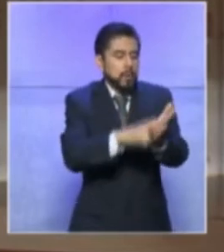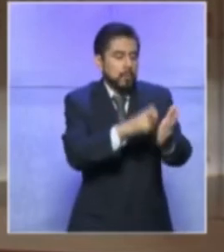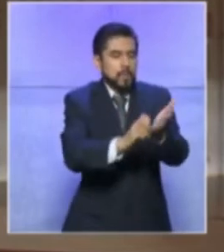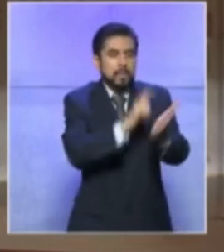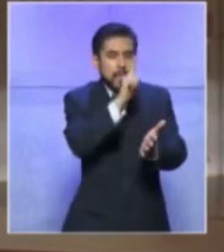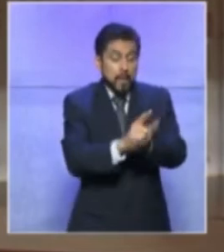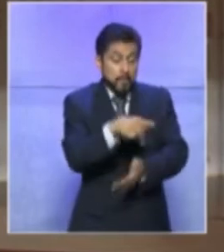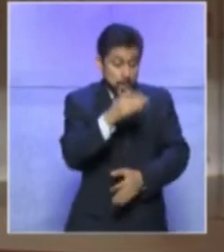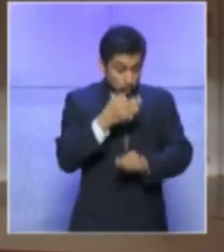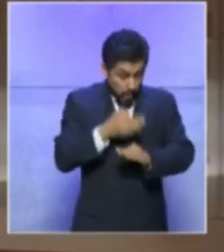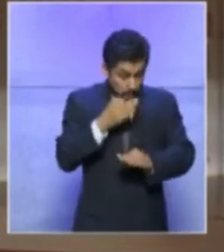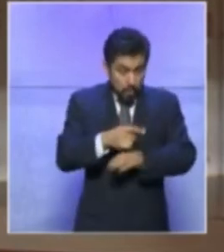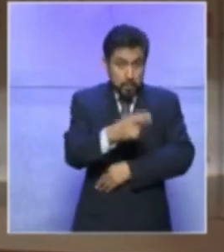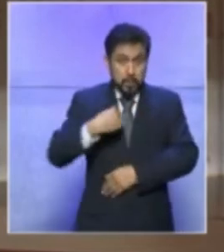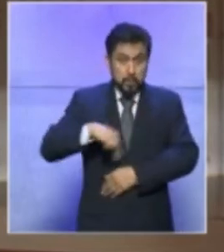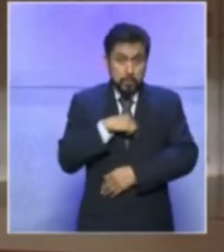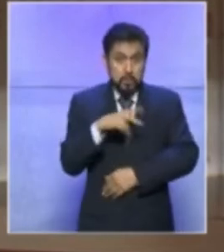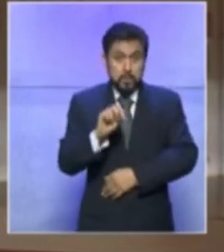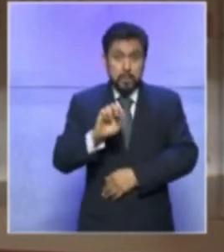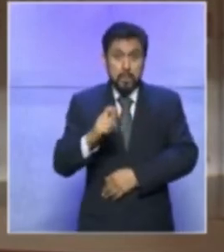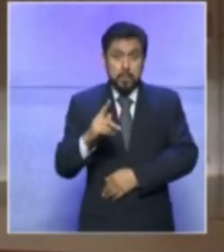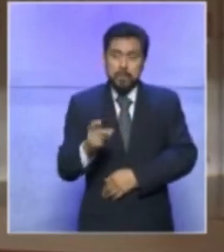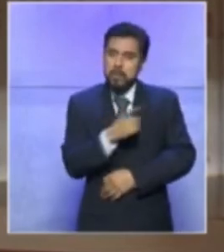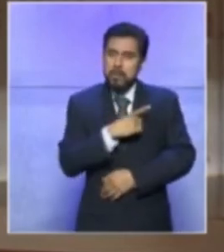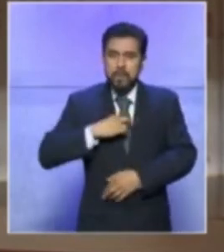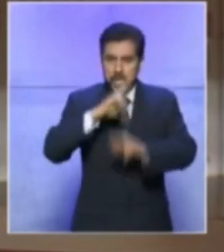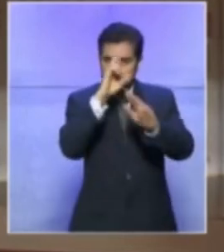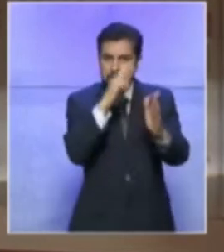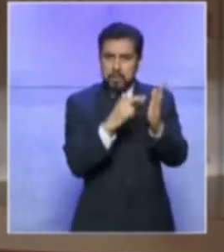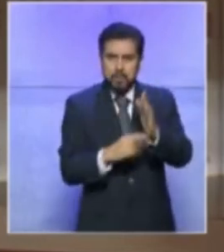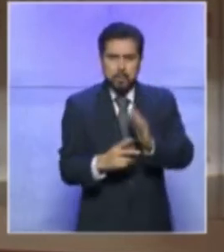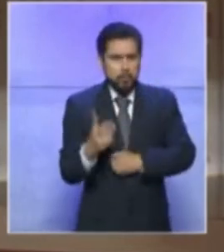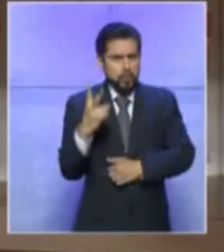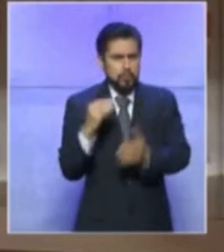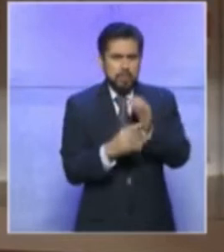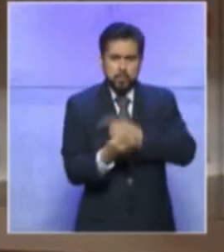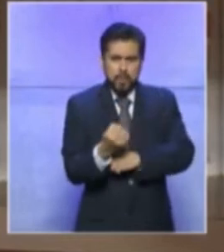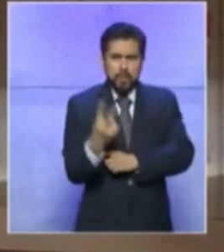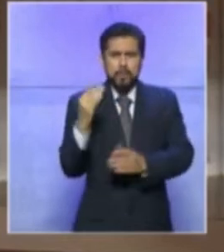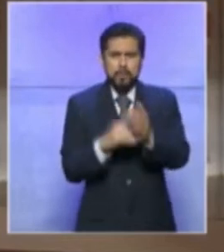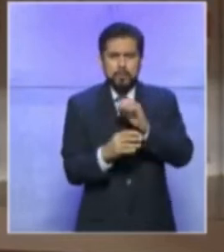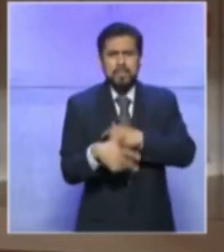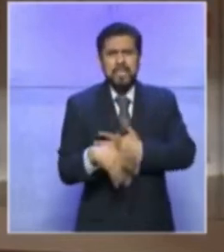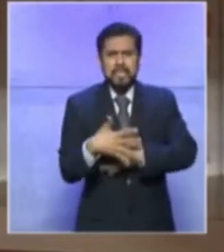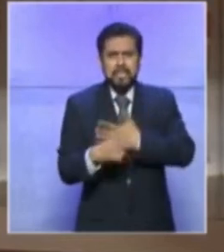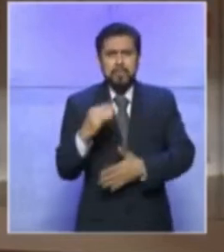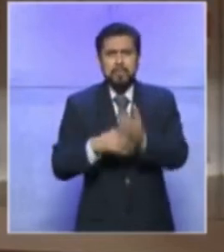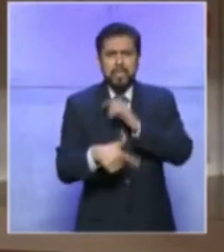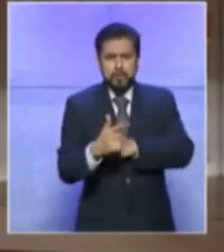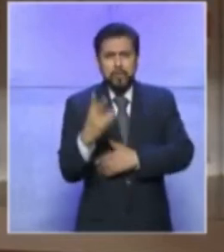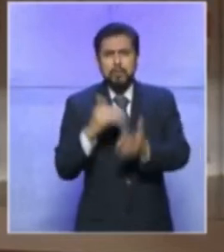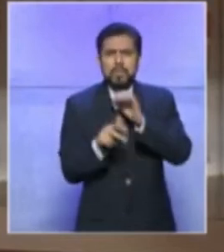ser garantizar que las actuales reglas se respeten, como se hizo en 2009, 2012, 2015, 2018